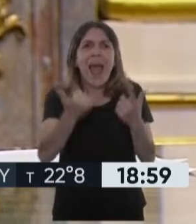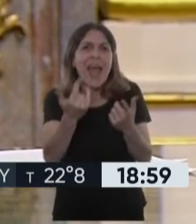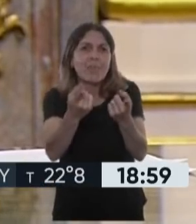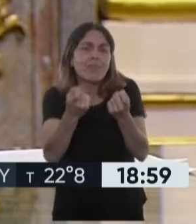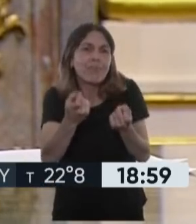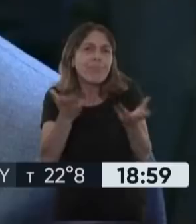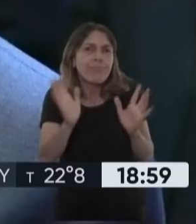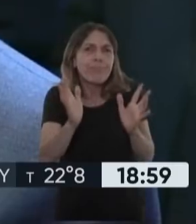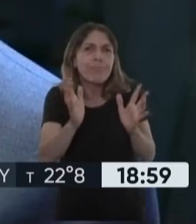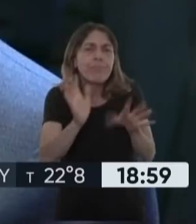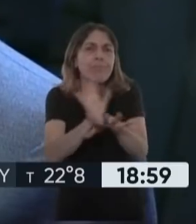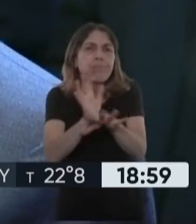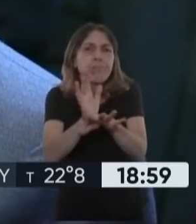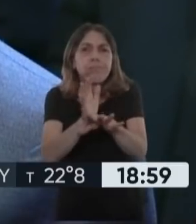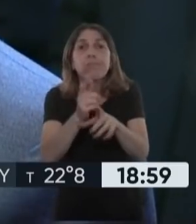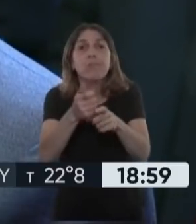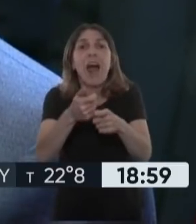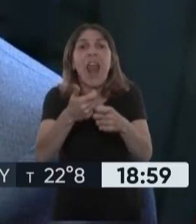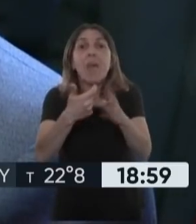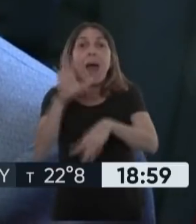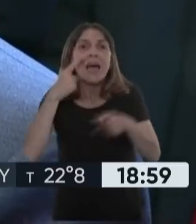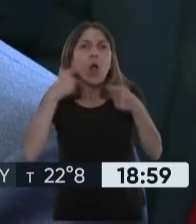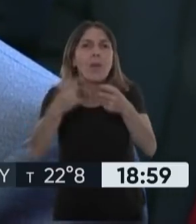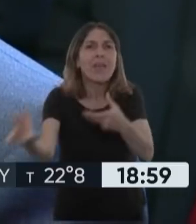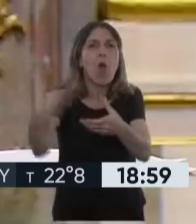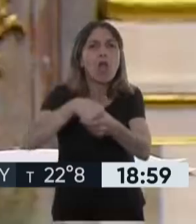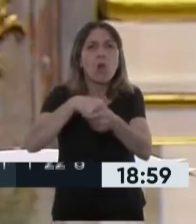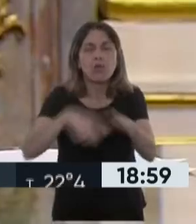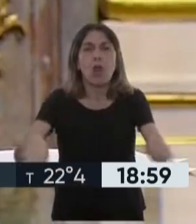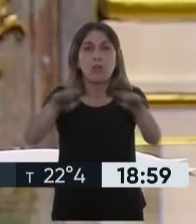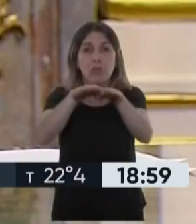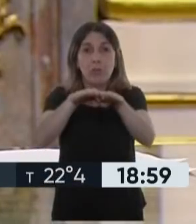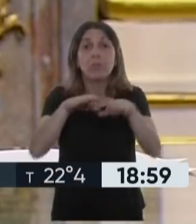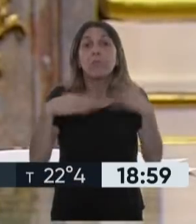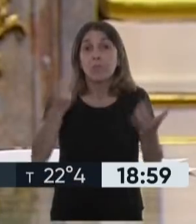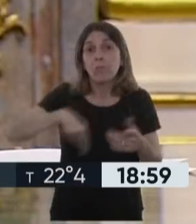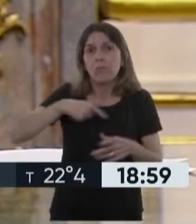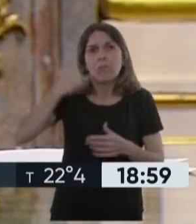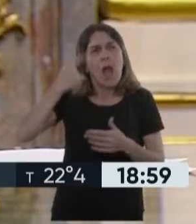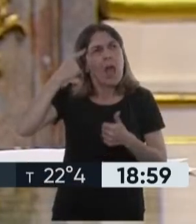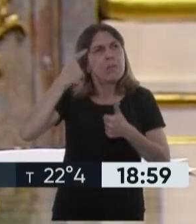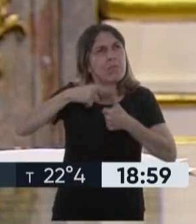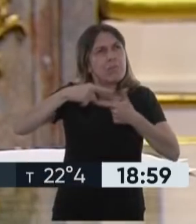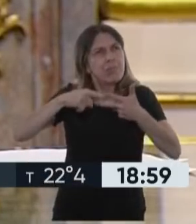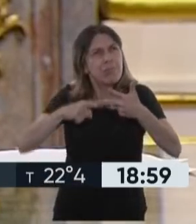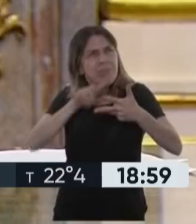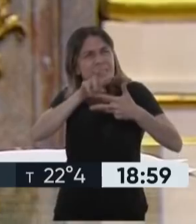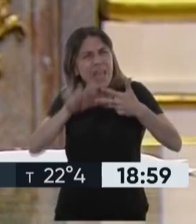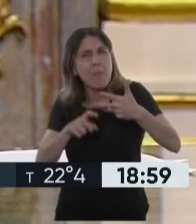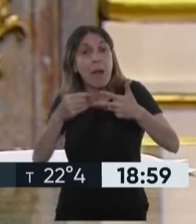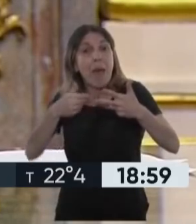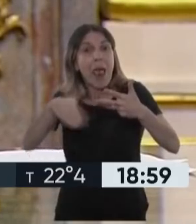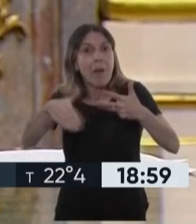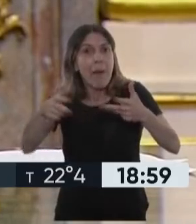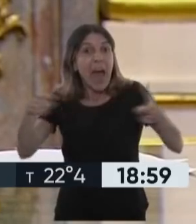de una mayor inclusión social. Hemos trazado un conjunto de criterios que serán el punto de partida de las